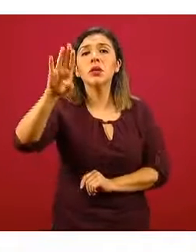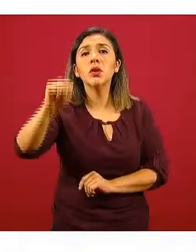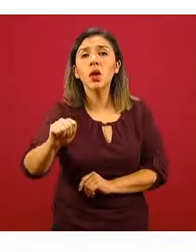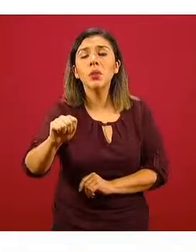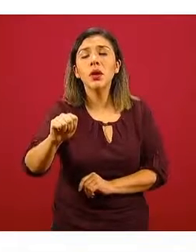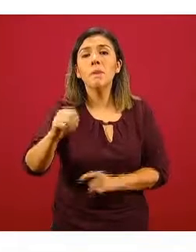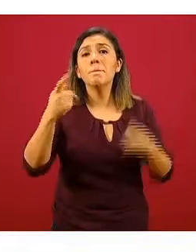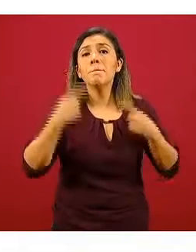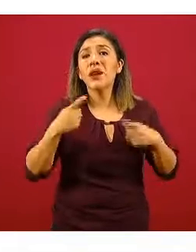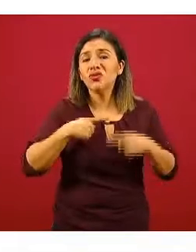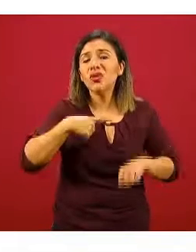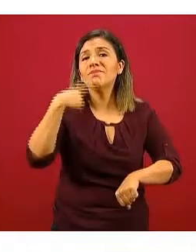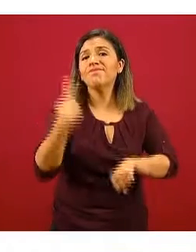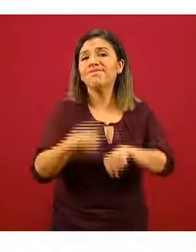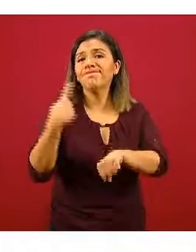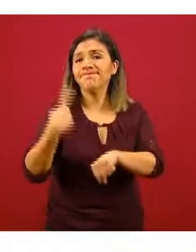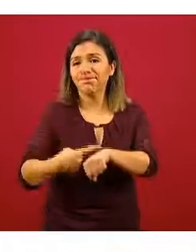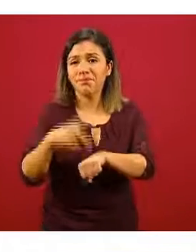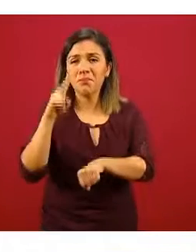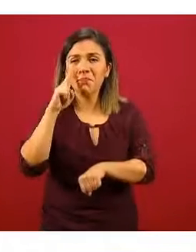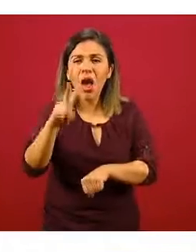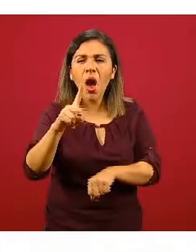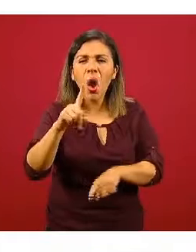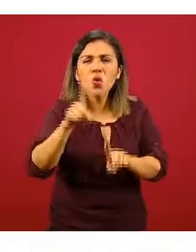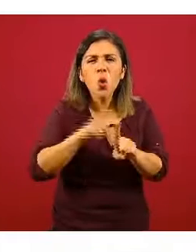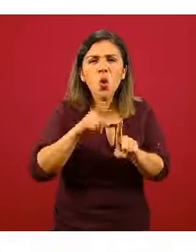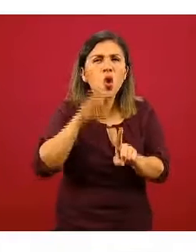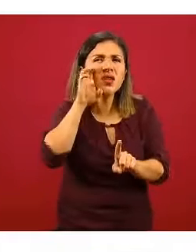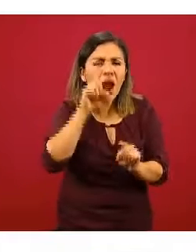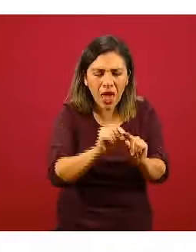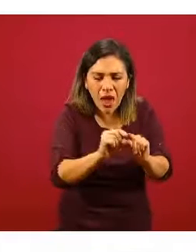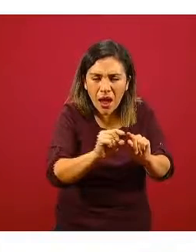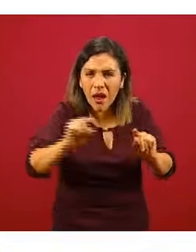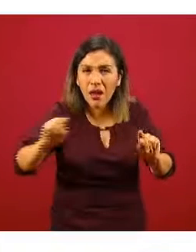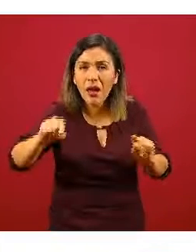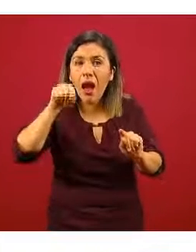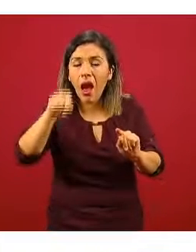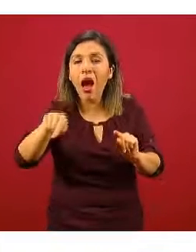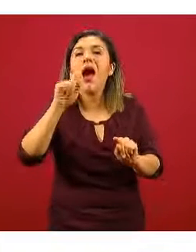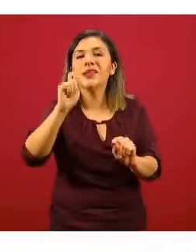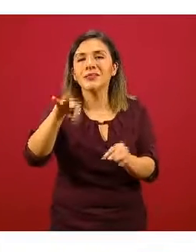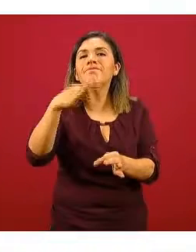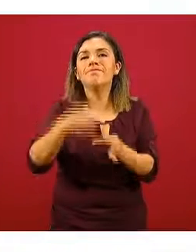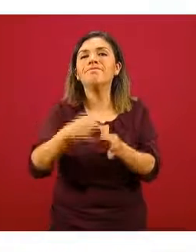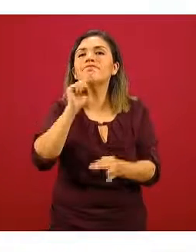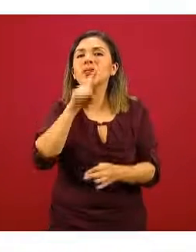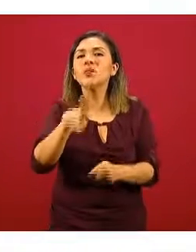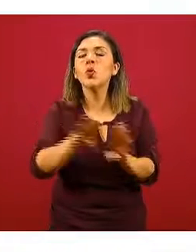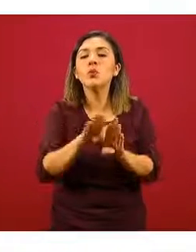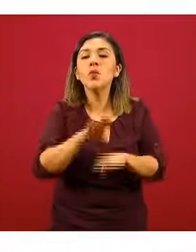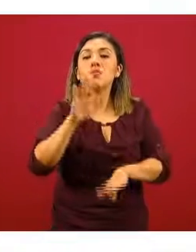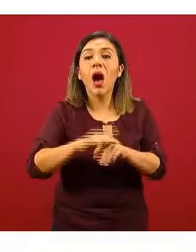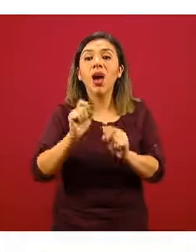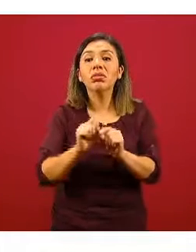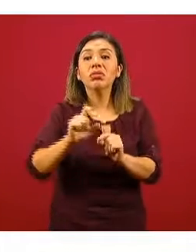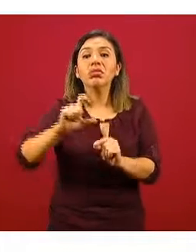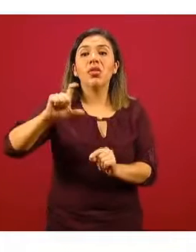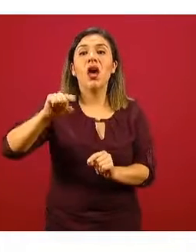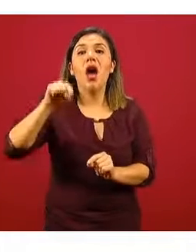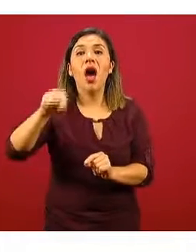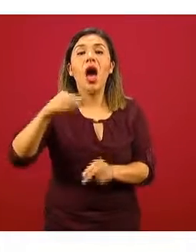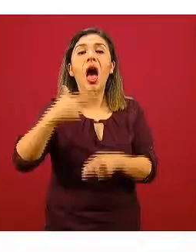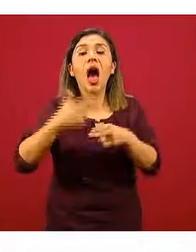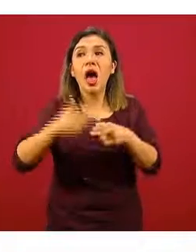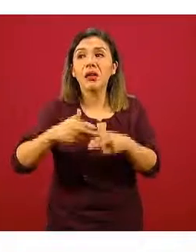3.329 casos. Si vemos las barras de color naranja en la parte inferior, veremos que precisamente es la barra más alta que tenemos